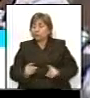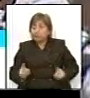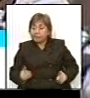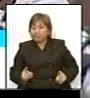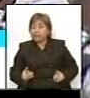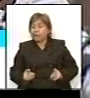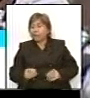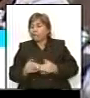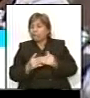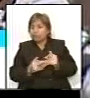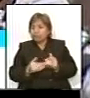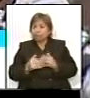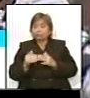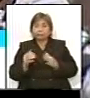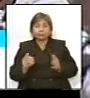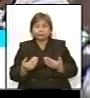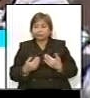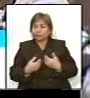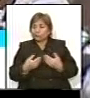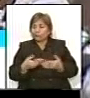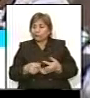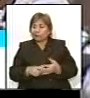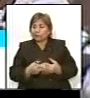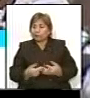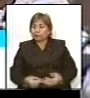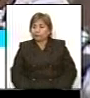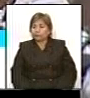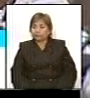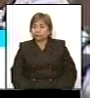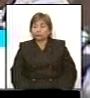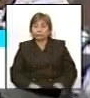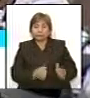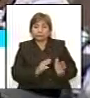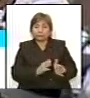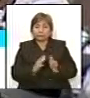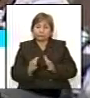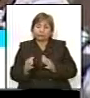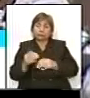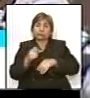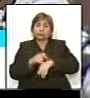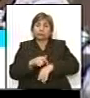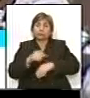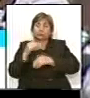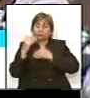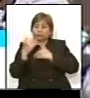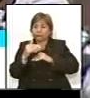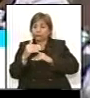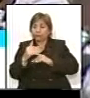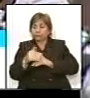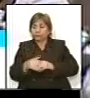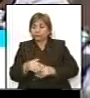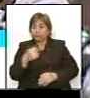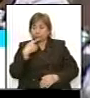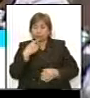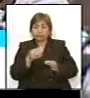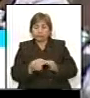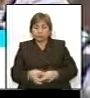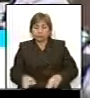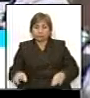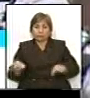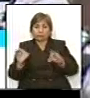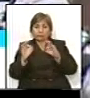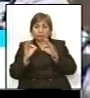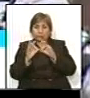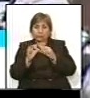para la Reconstrucción nació con una vocación temporal para reconstruir. Entonces es importante también mirar más